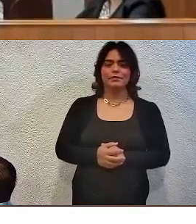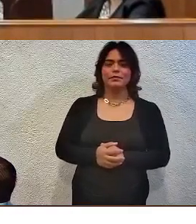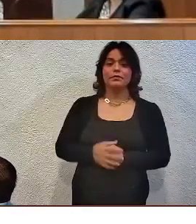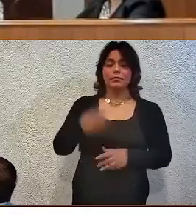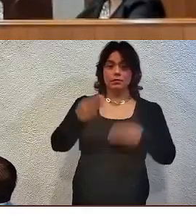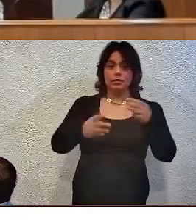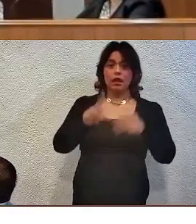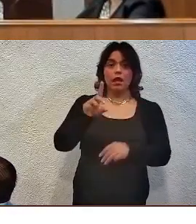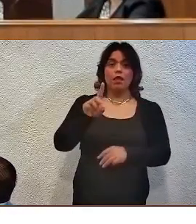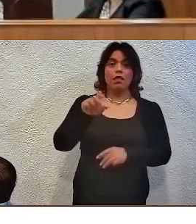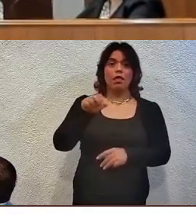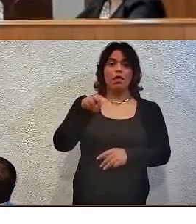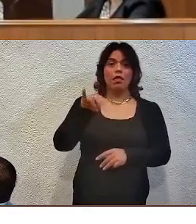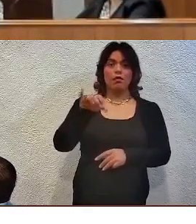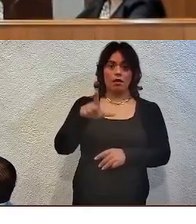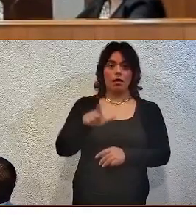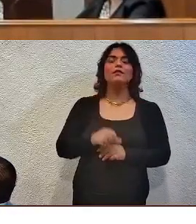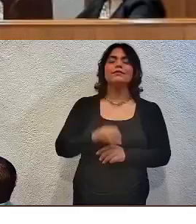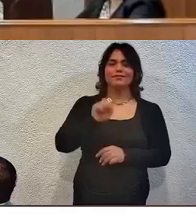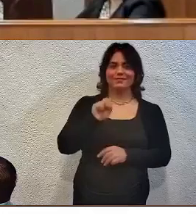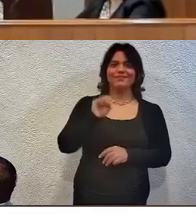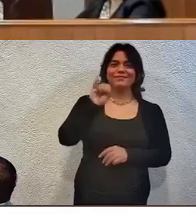Daniel Preciado Temiquel. A favor.